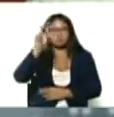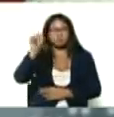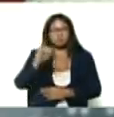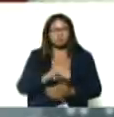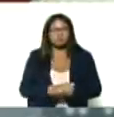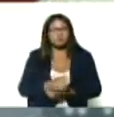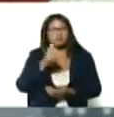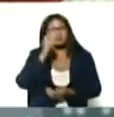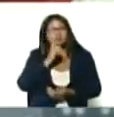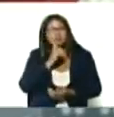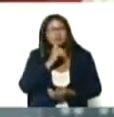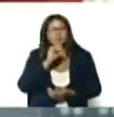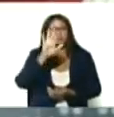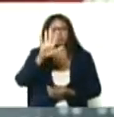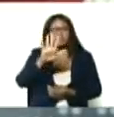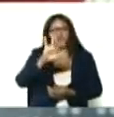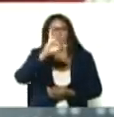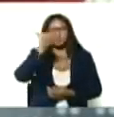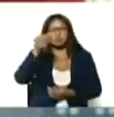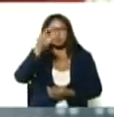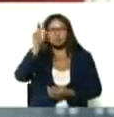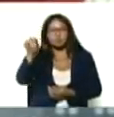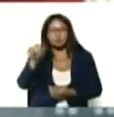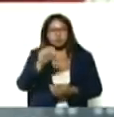sábado 5 de junio y